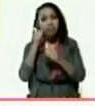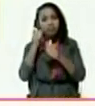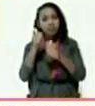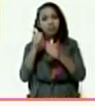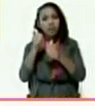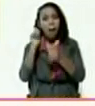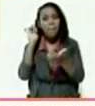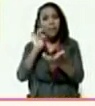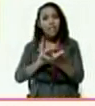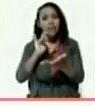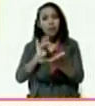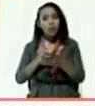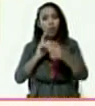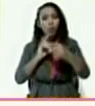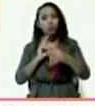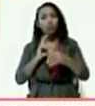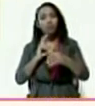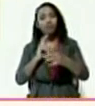presencia opositora